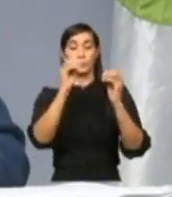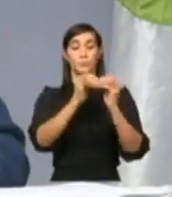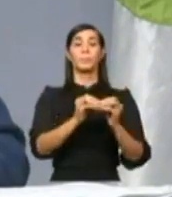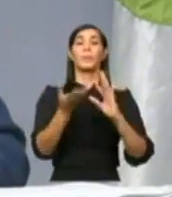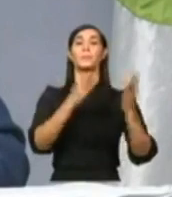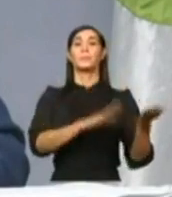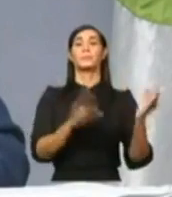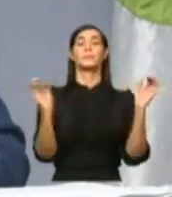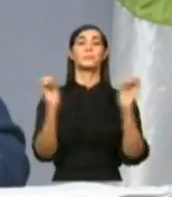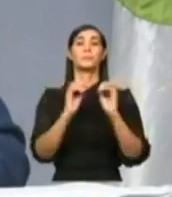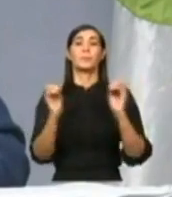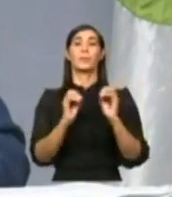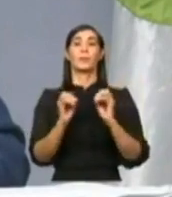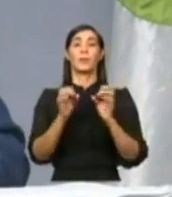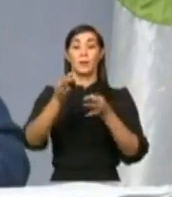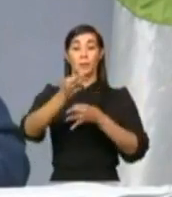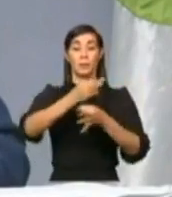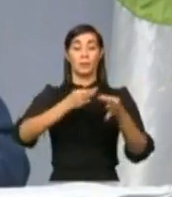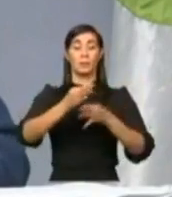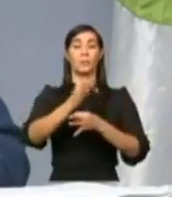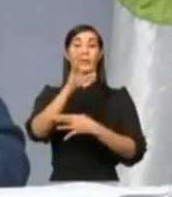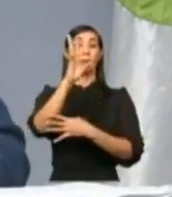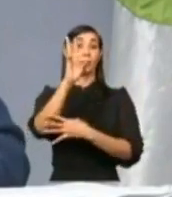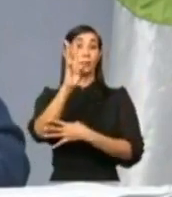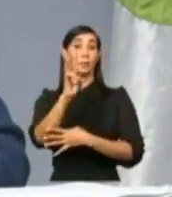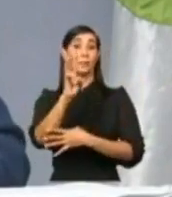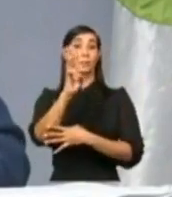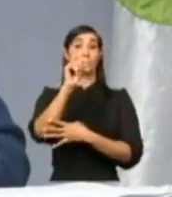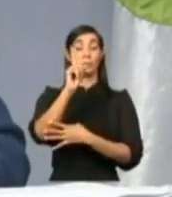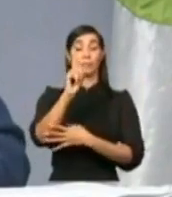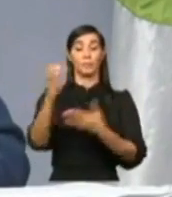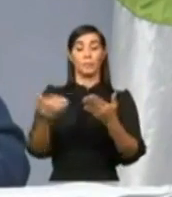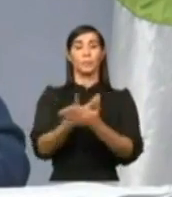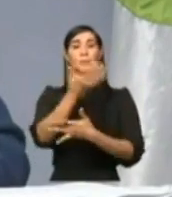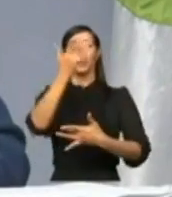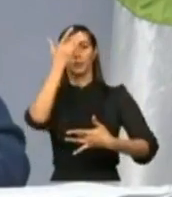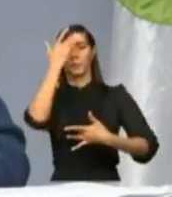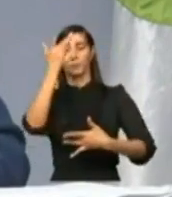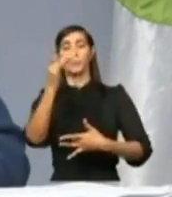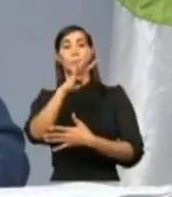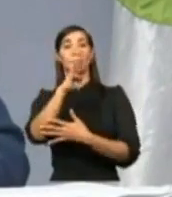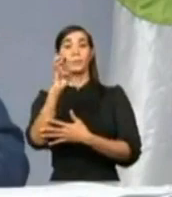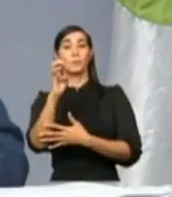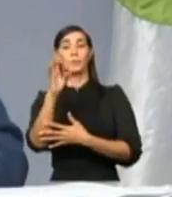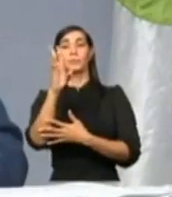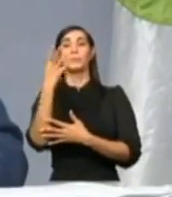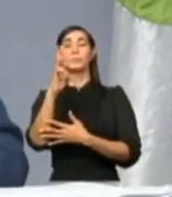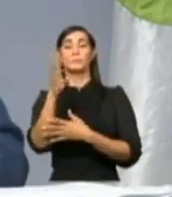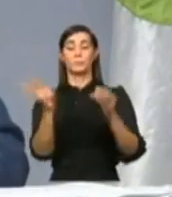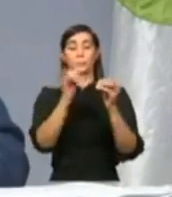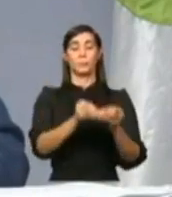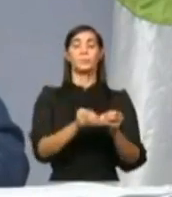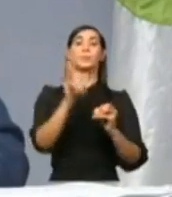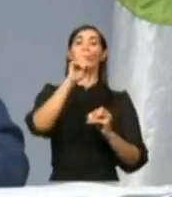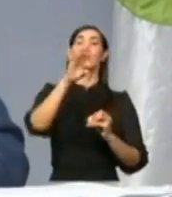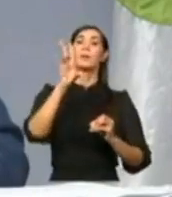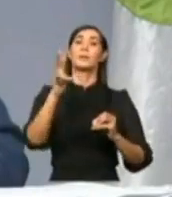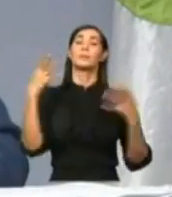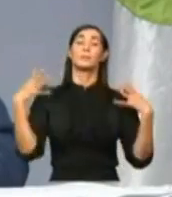fallecimiento. Duarte, 61 casos nuevos, 416 acumulados,